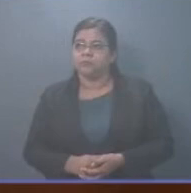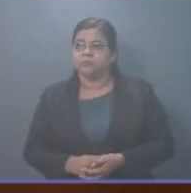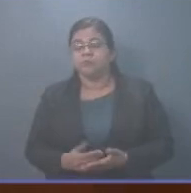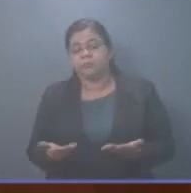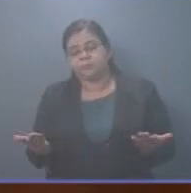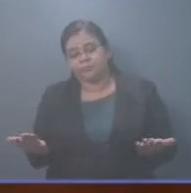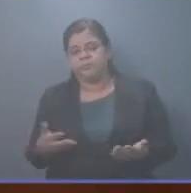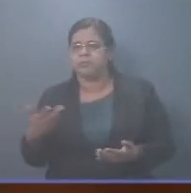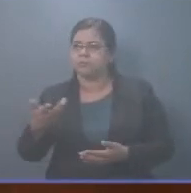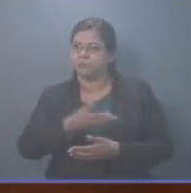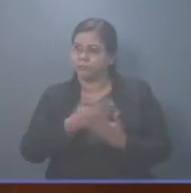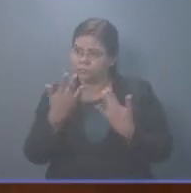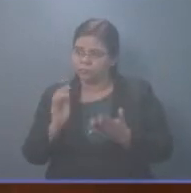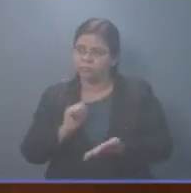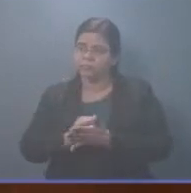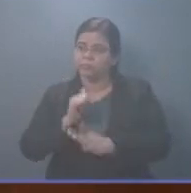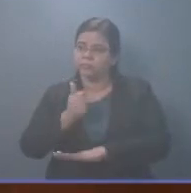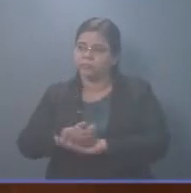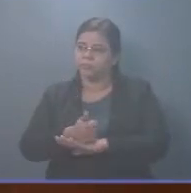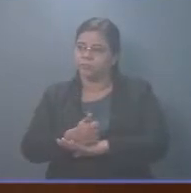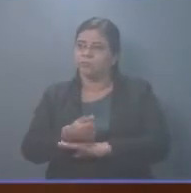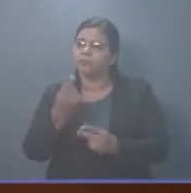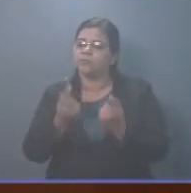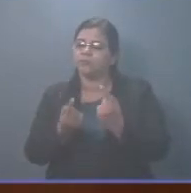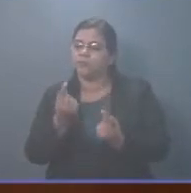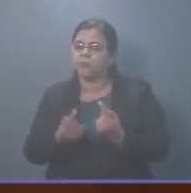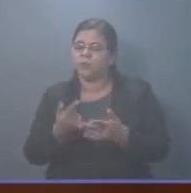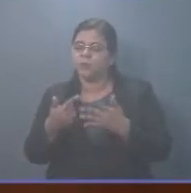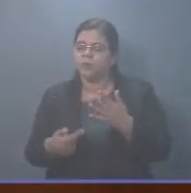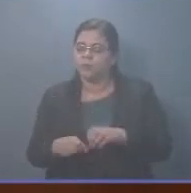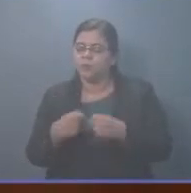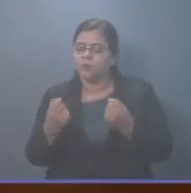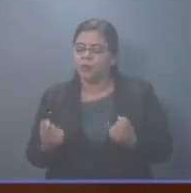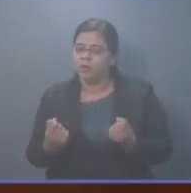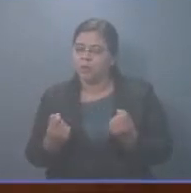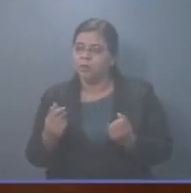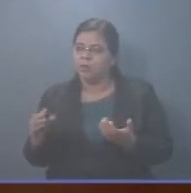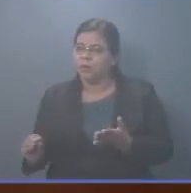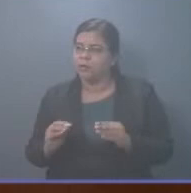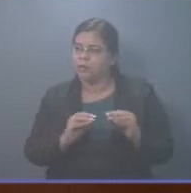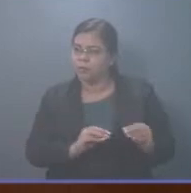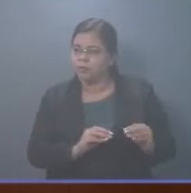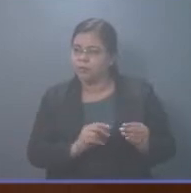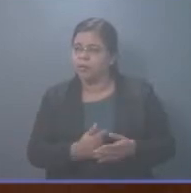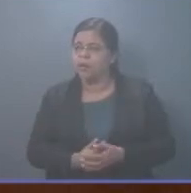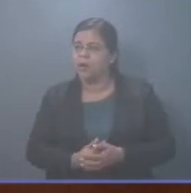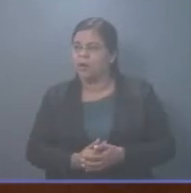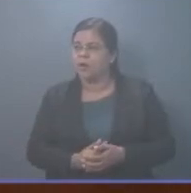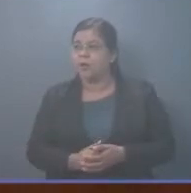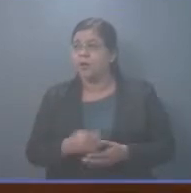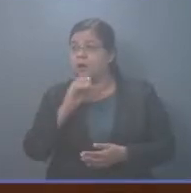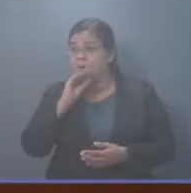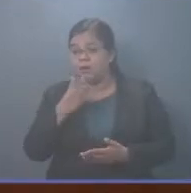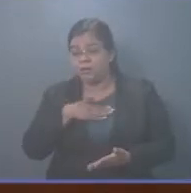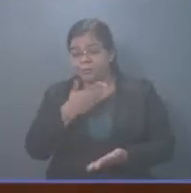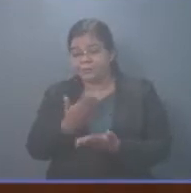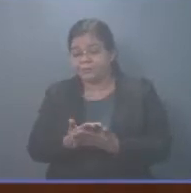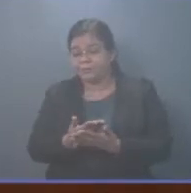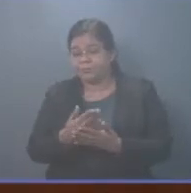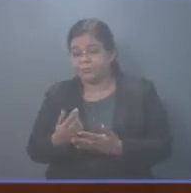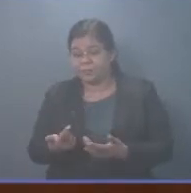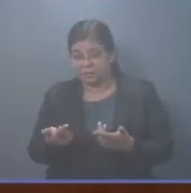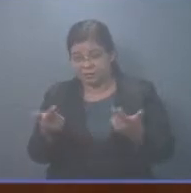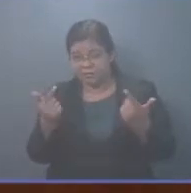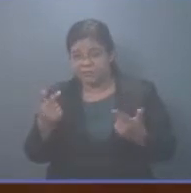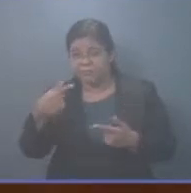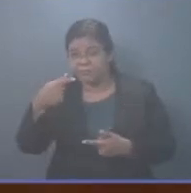Bueno, tenemos que determinar qué tipo de infracción le establecemos. El equipo proponía grave, pero siempre consideraron dejarlo